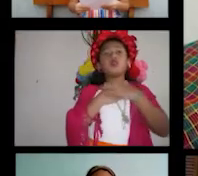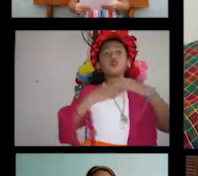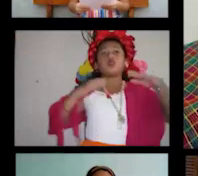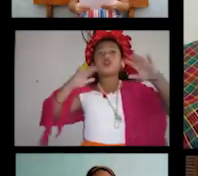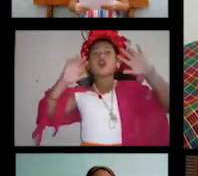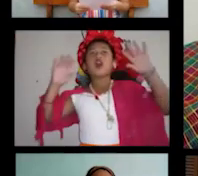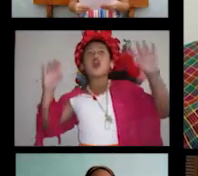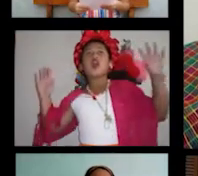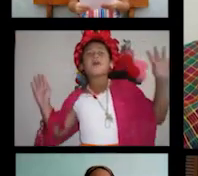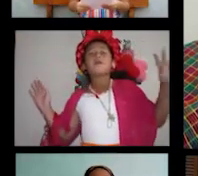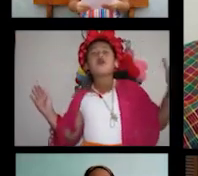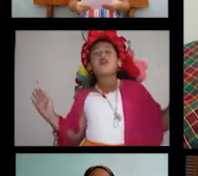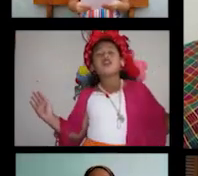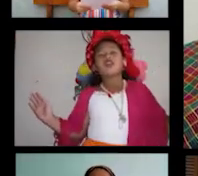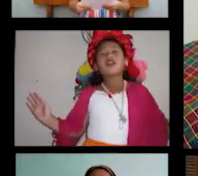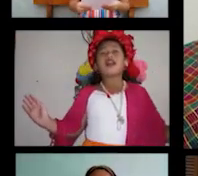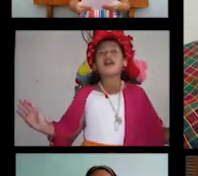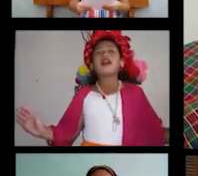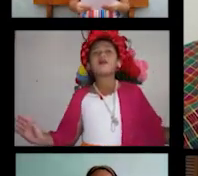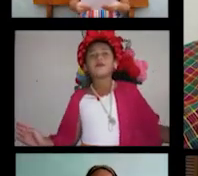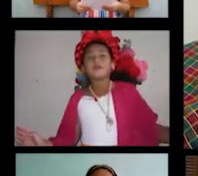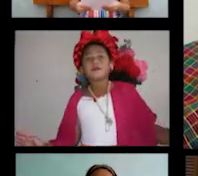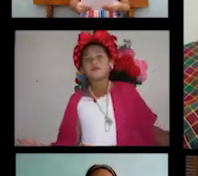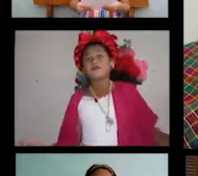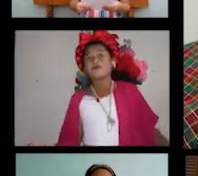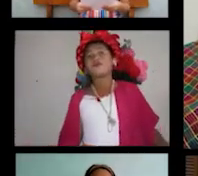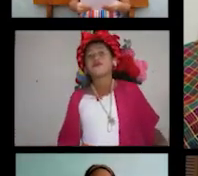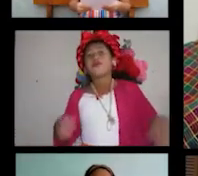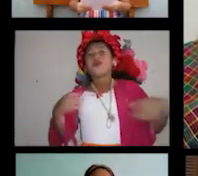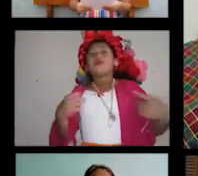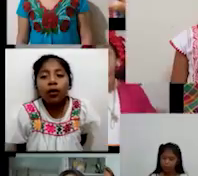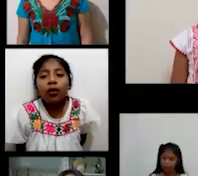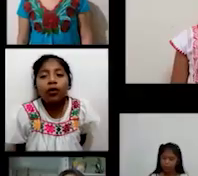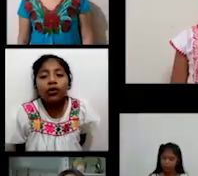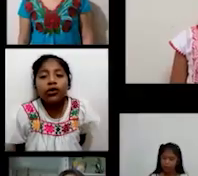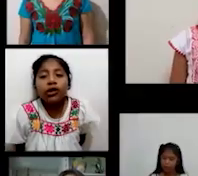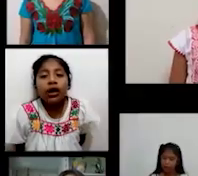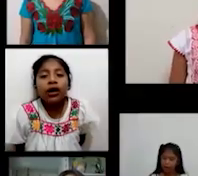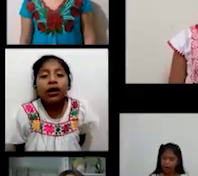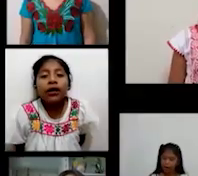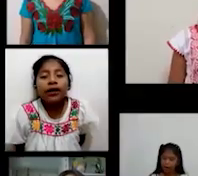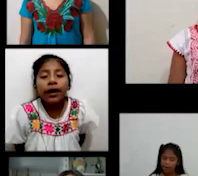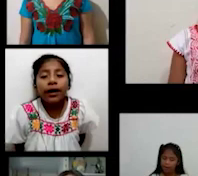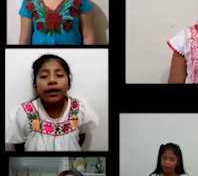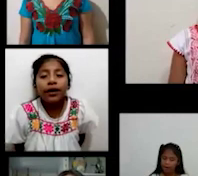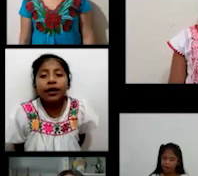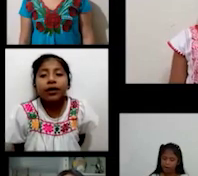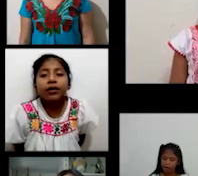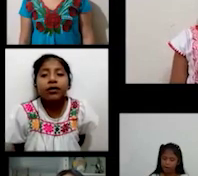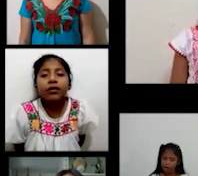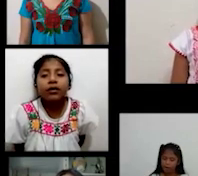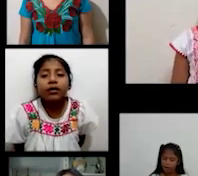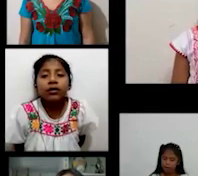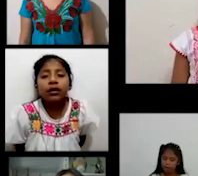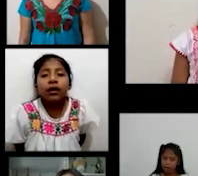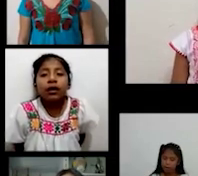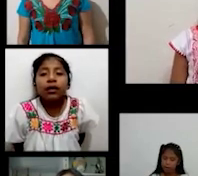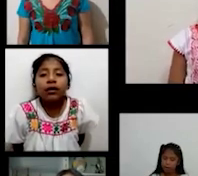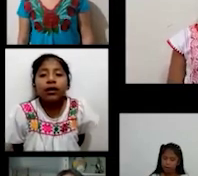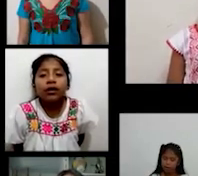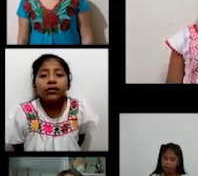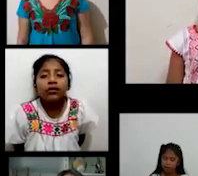resulta morirá. La que agoniza,